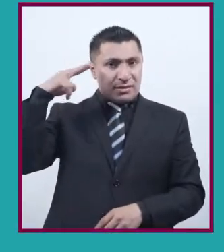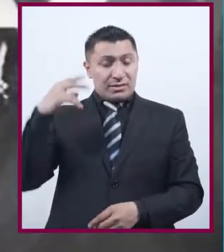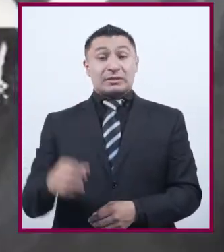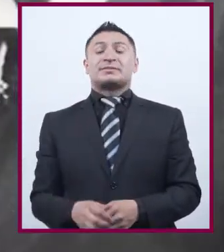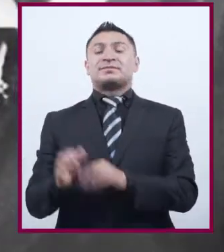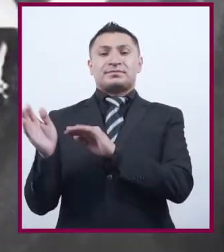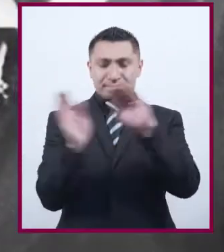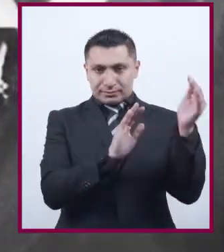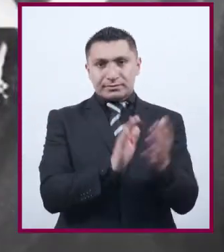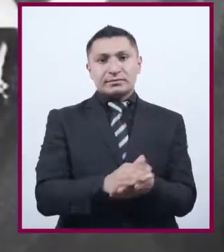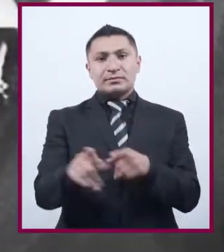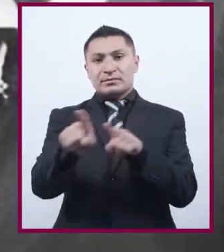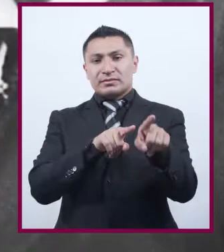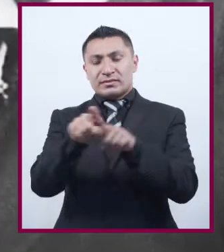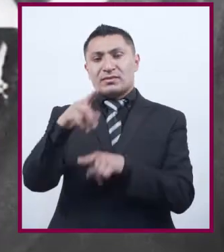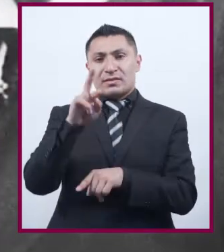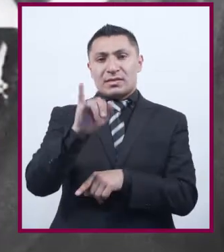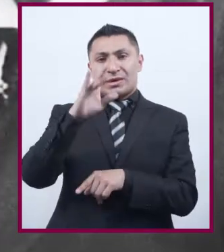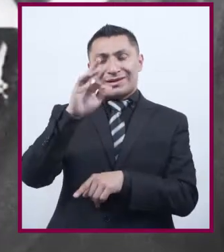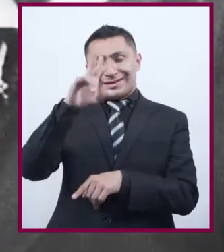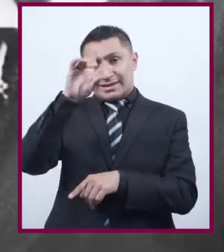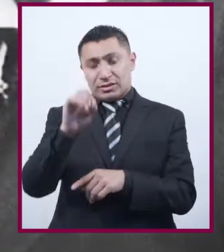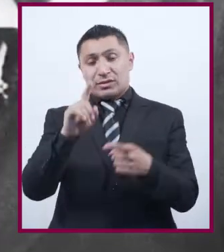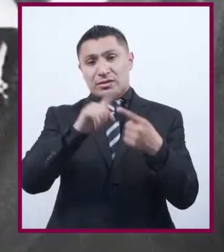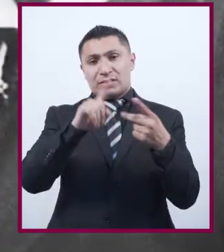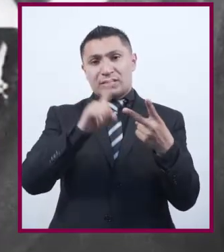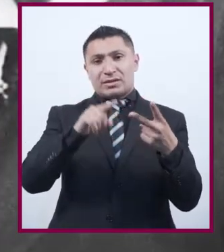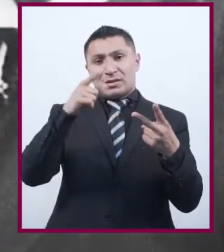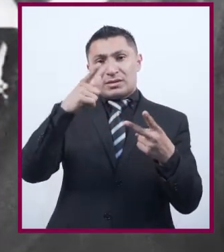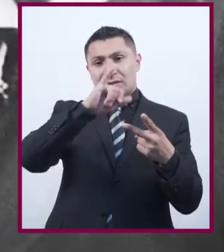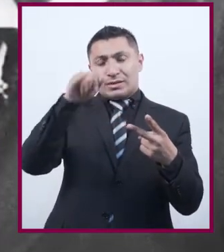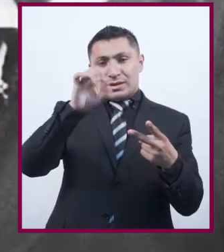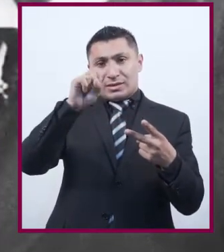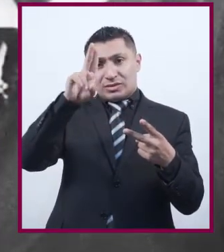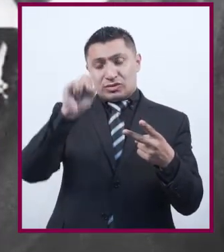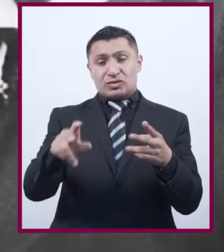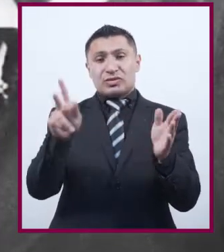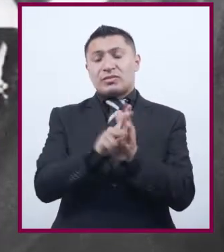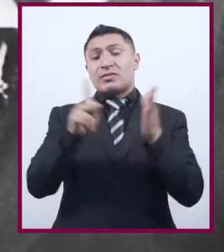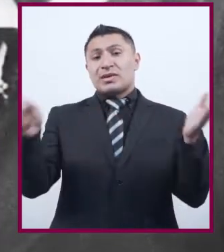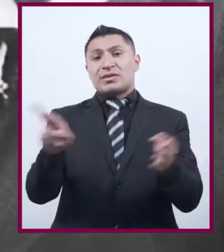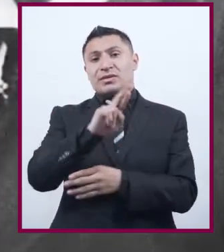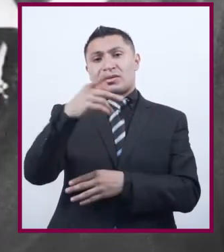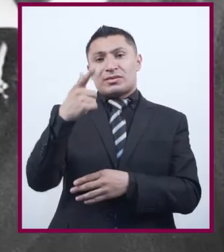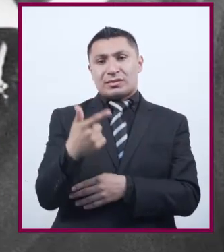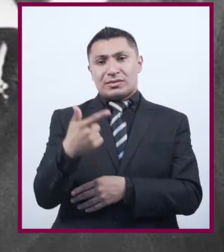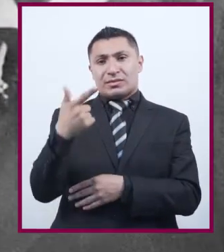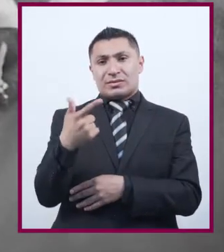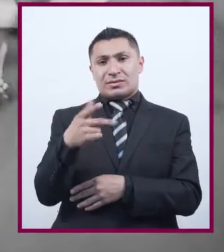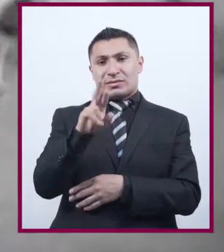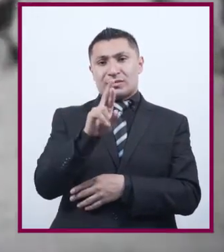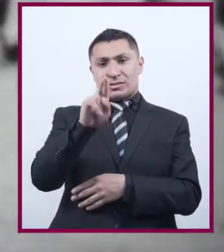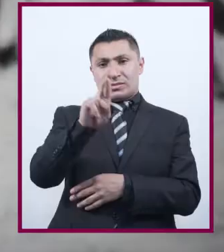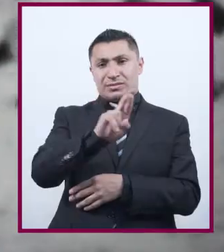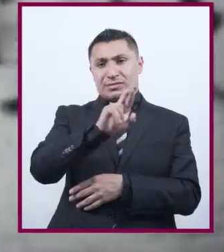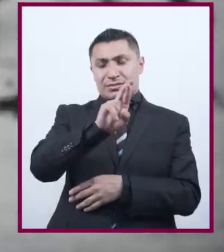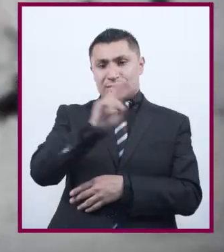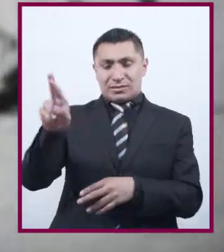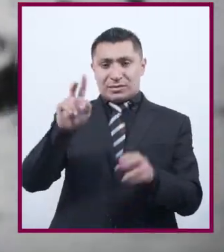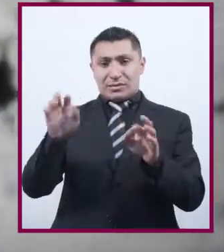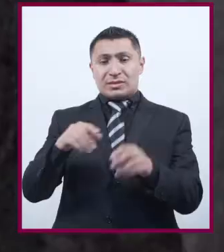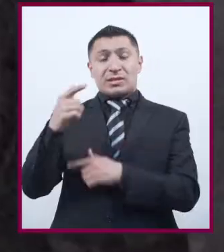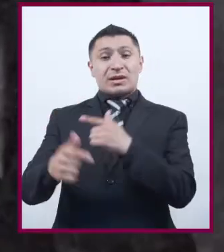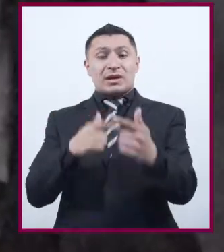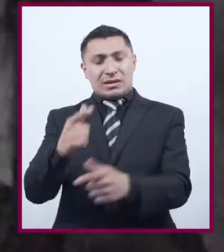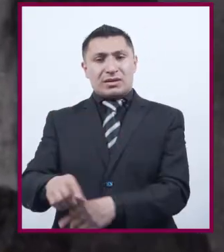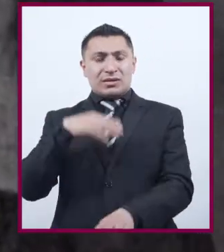Veracruz. Por otro lado, los hermanos Ricardo y Jesús Flores Magón fundaron el periódico Regeneración, con el lema contra la